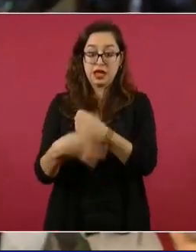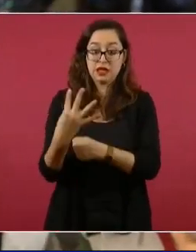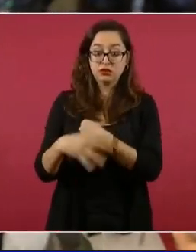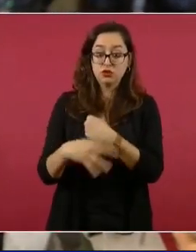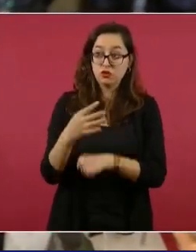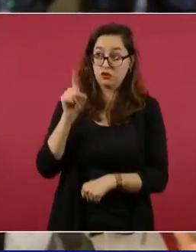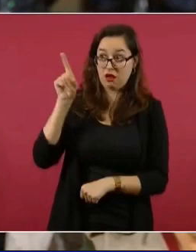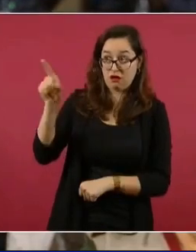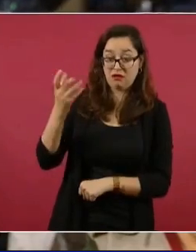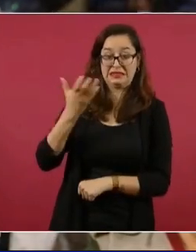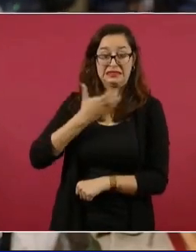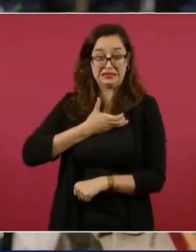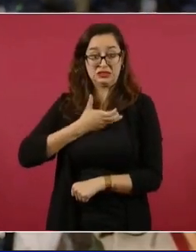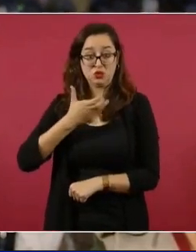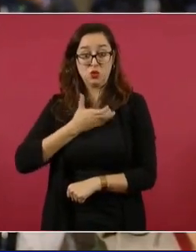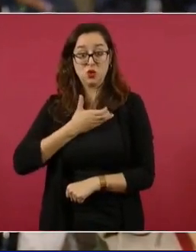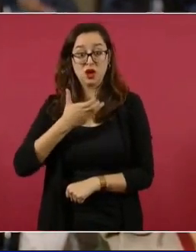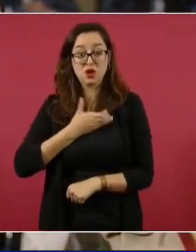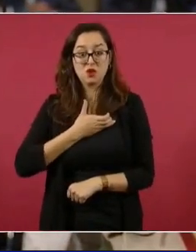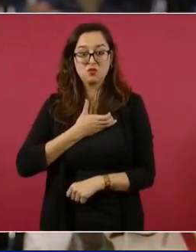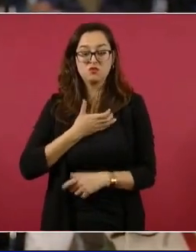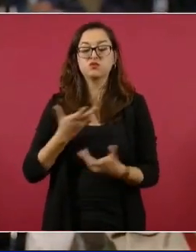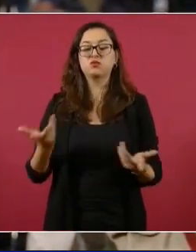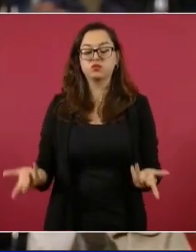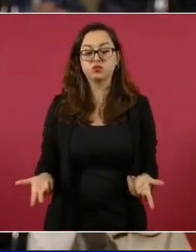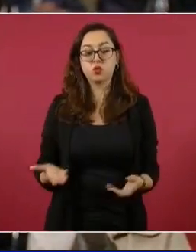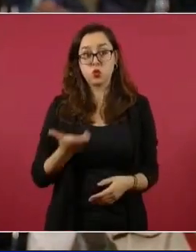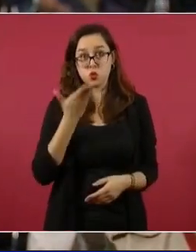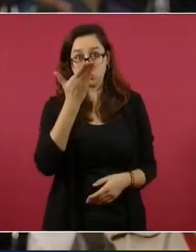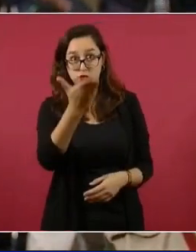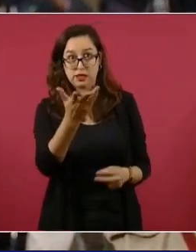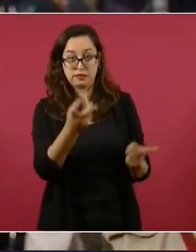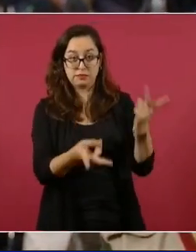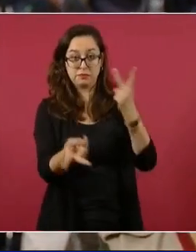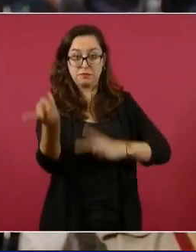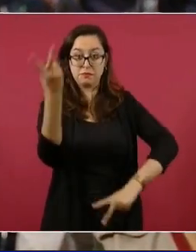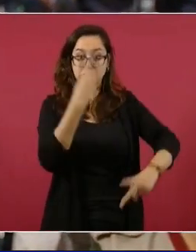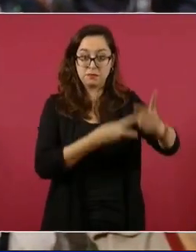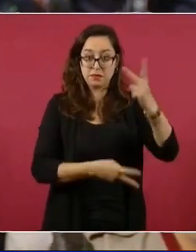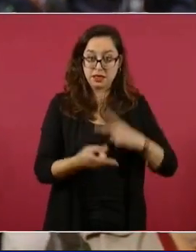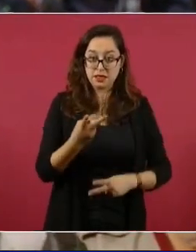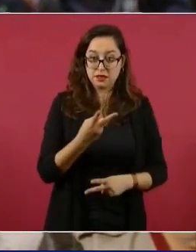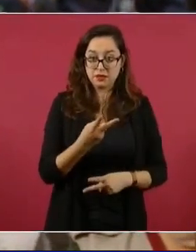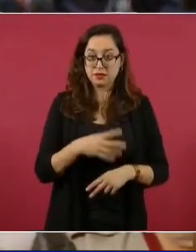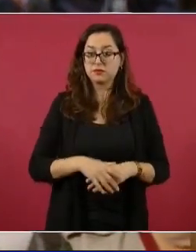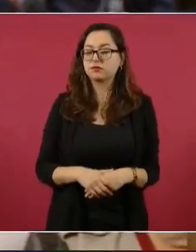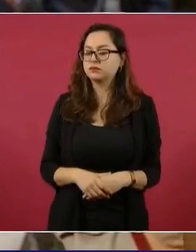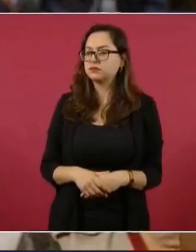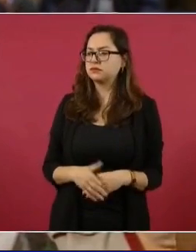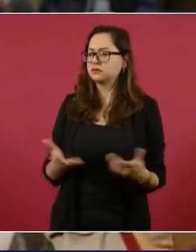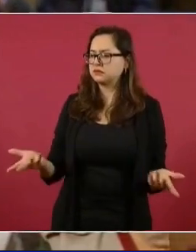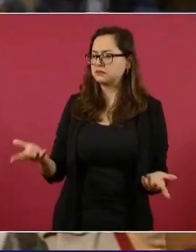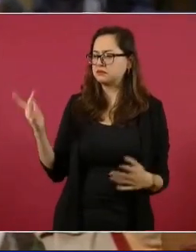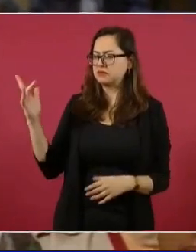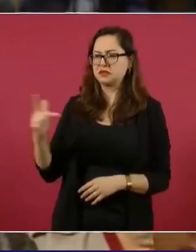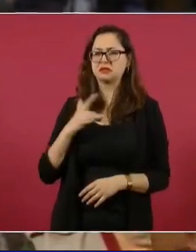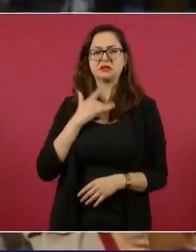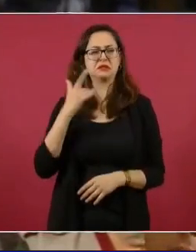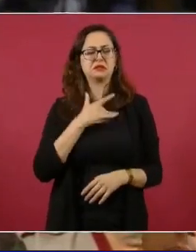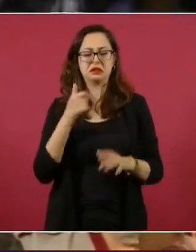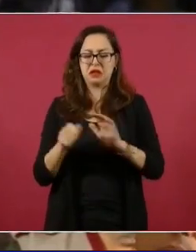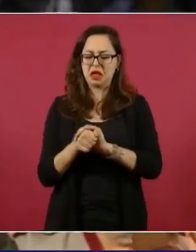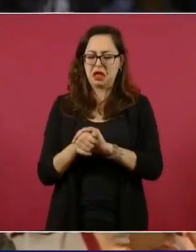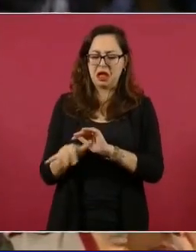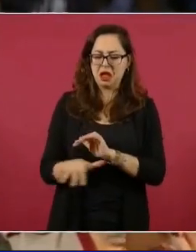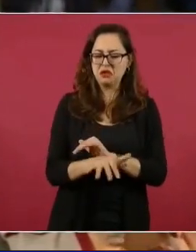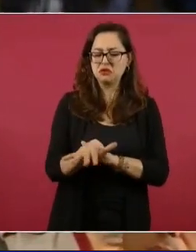la plancha del Zócalo, usted expresó lo siguiente: no aceptemos el regreso a la normalidad hasta que aparezcan